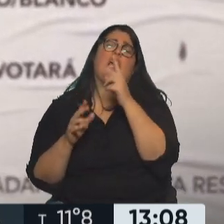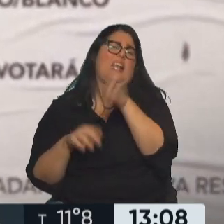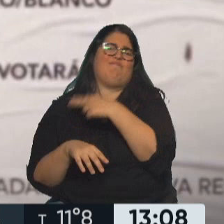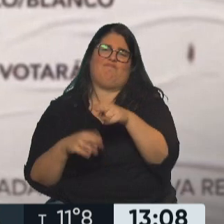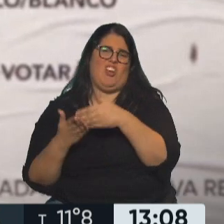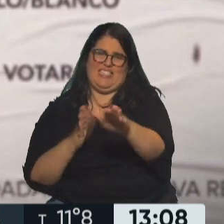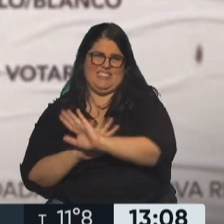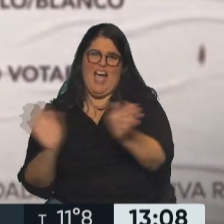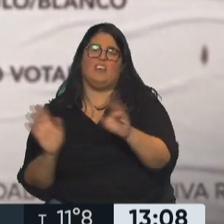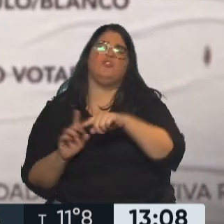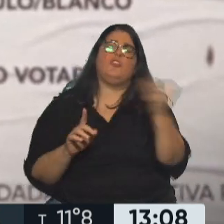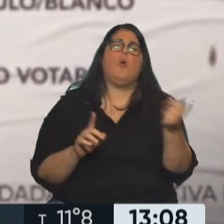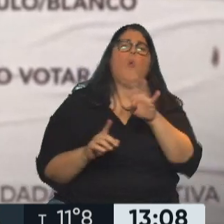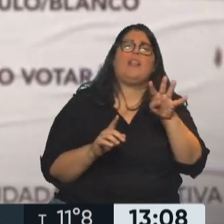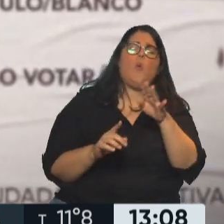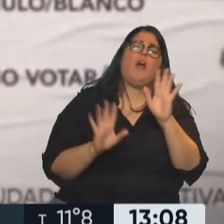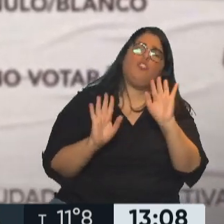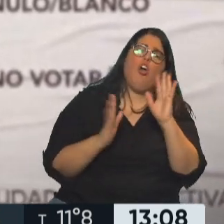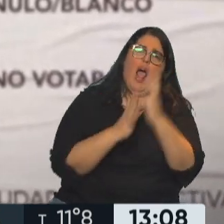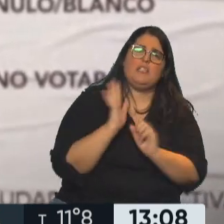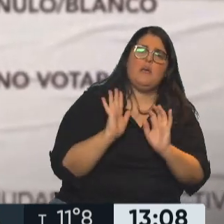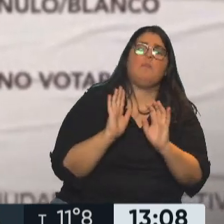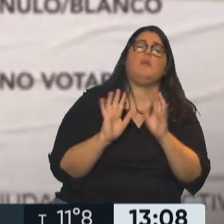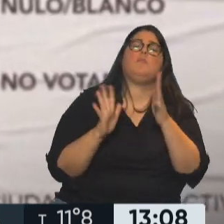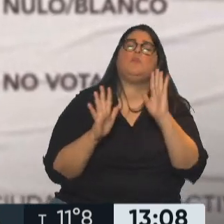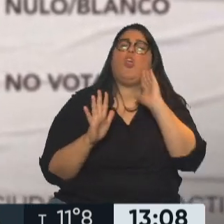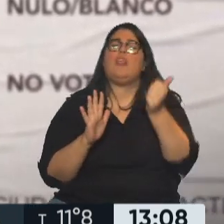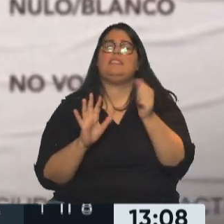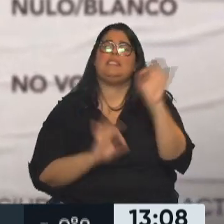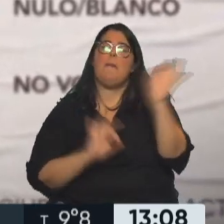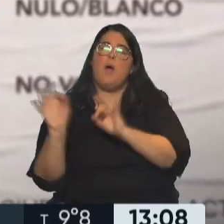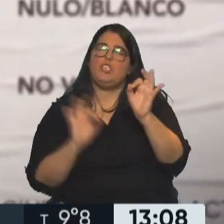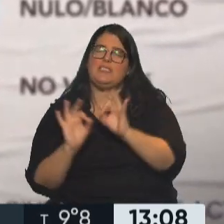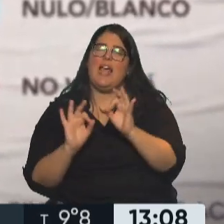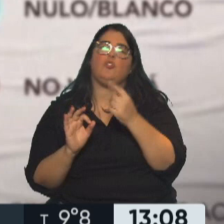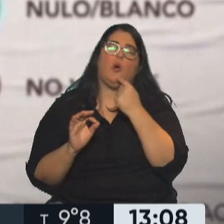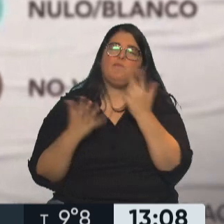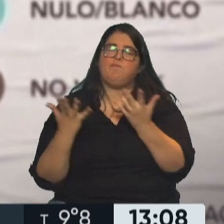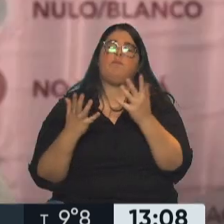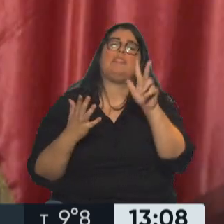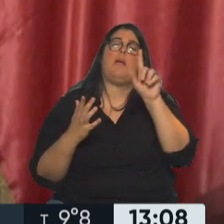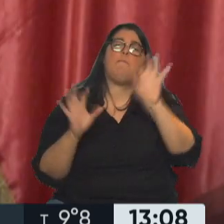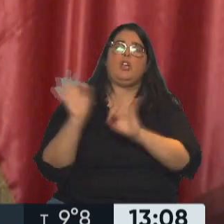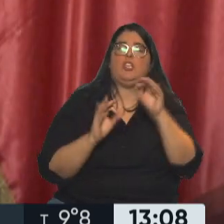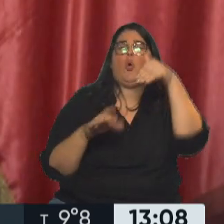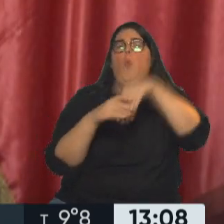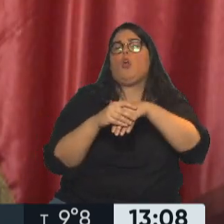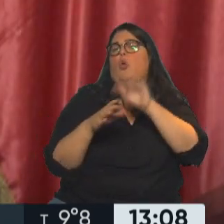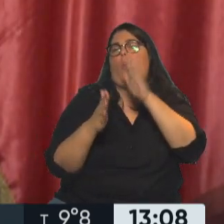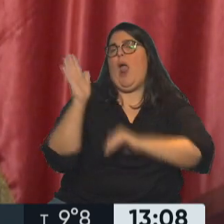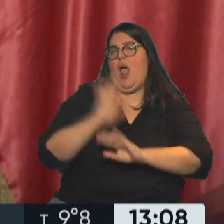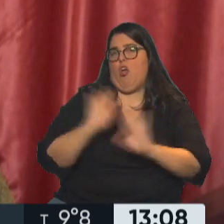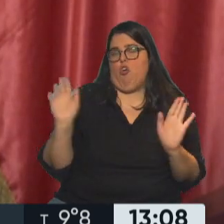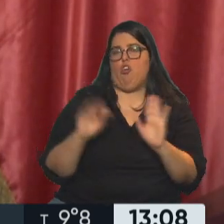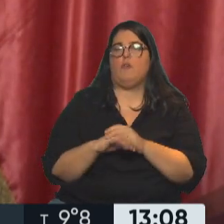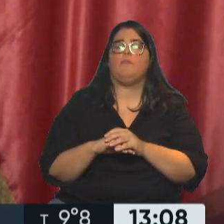apruebo, mientras que el número de indecisos se acerca al 16% y casi un 3% votaría en blanco. Pase lo que pase,